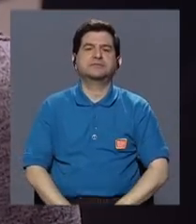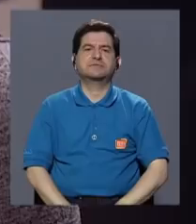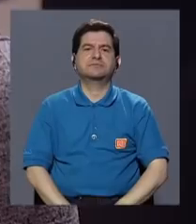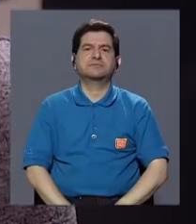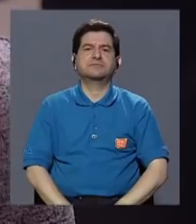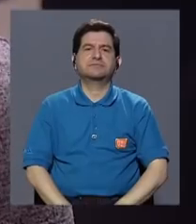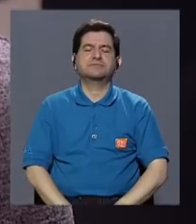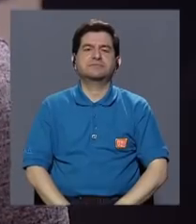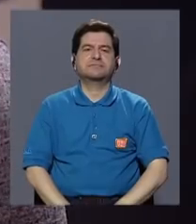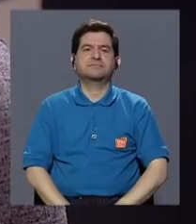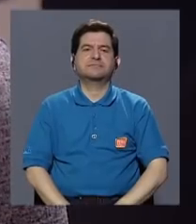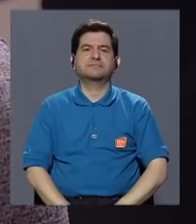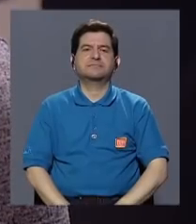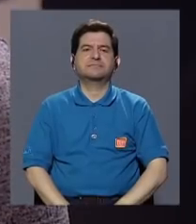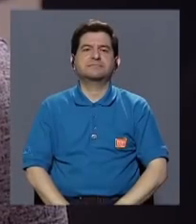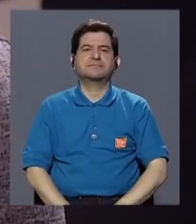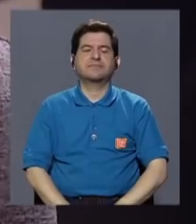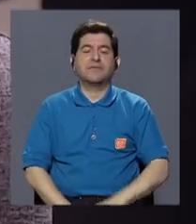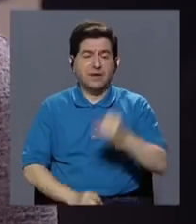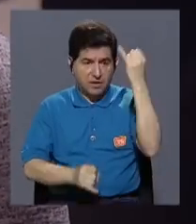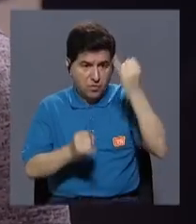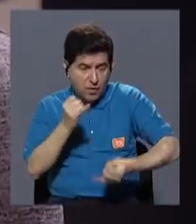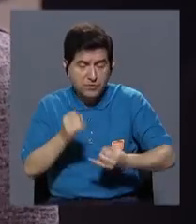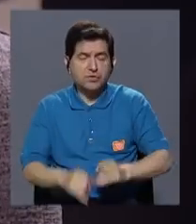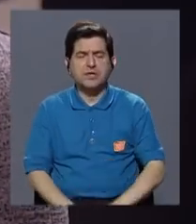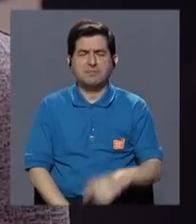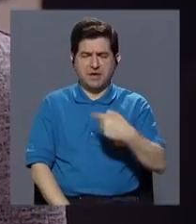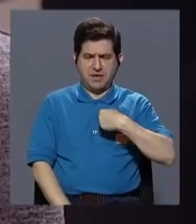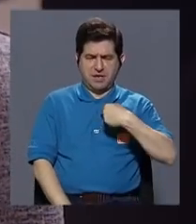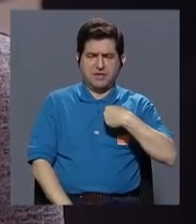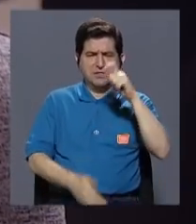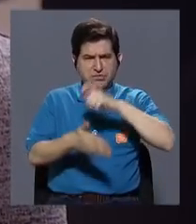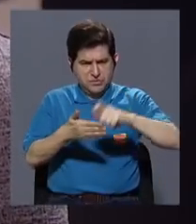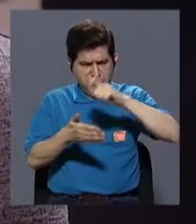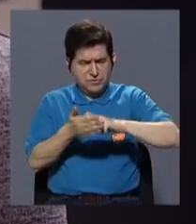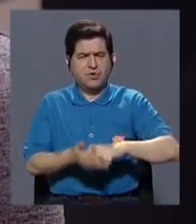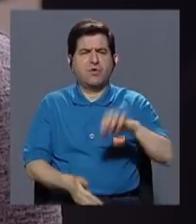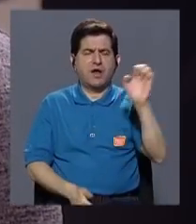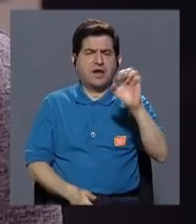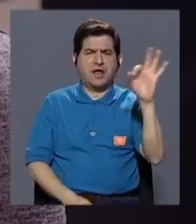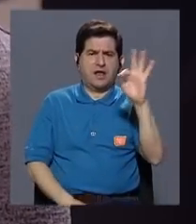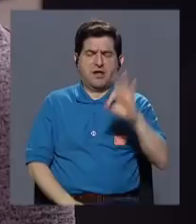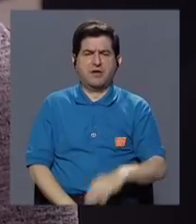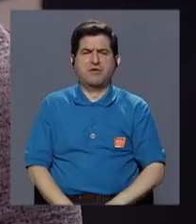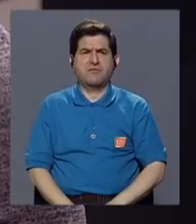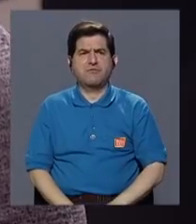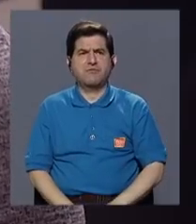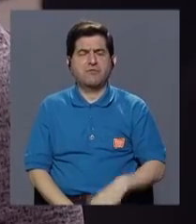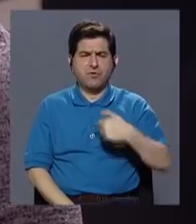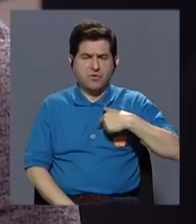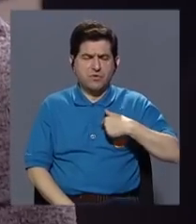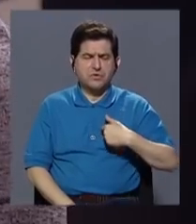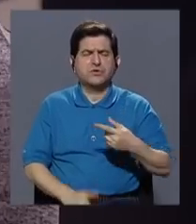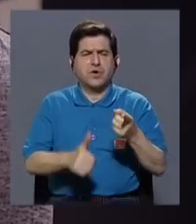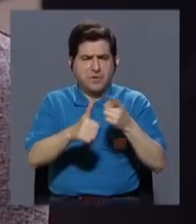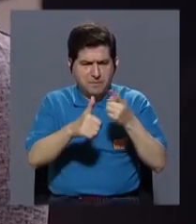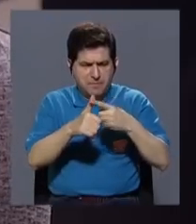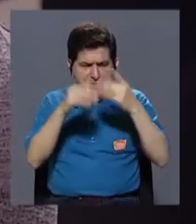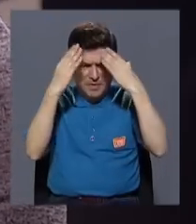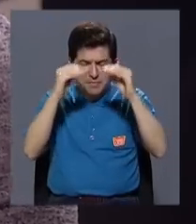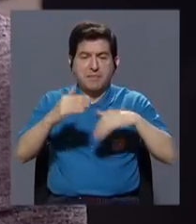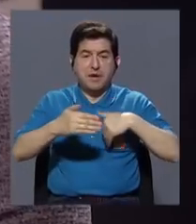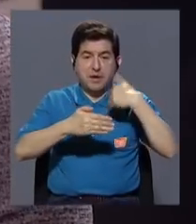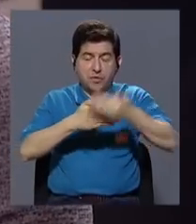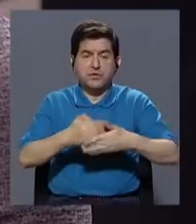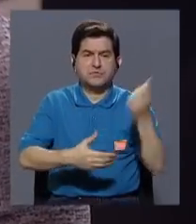en cuando termine la edición que fue más o menos enero febrero mandó primer dato y luego me vienen